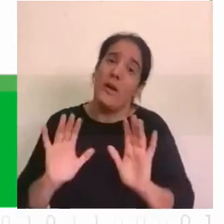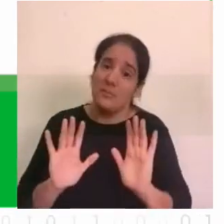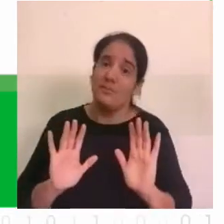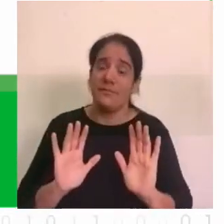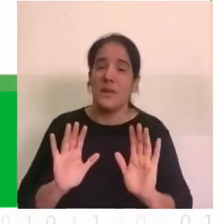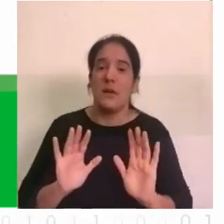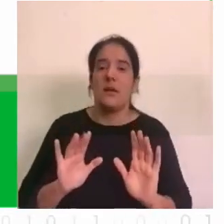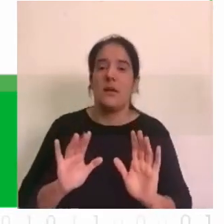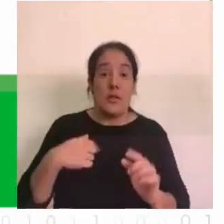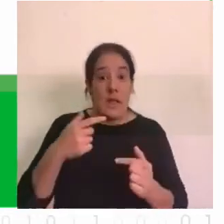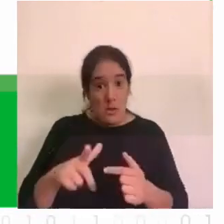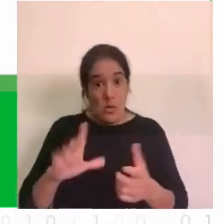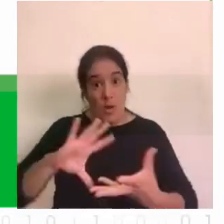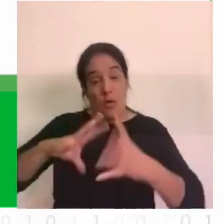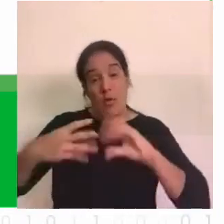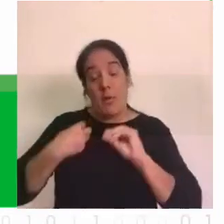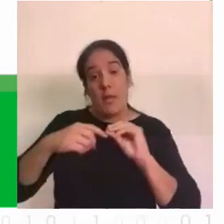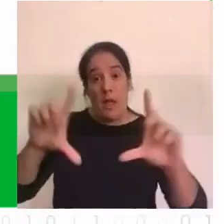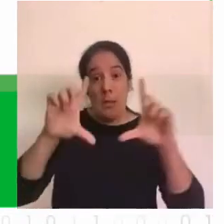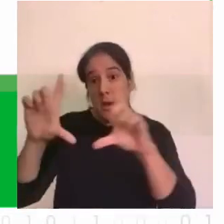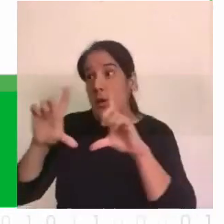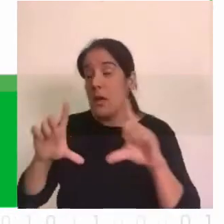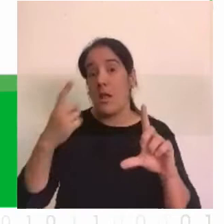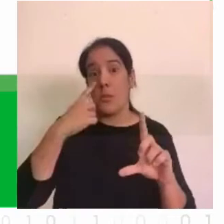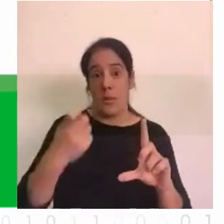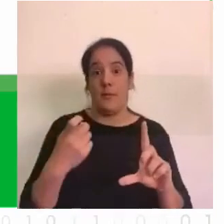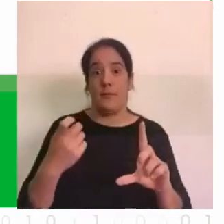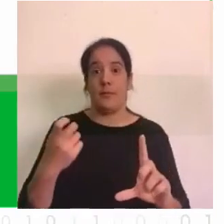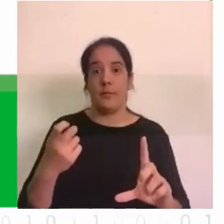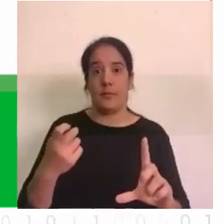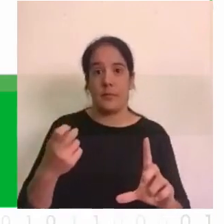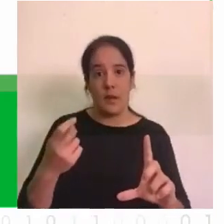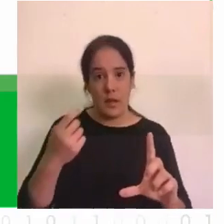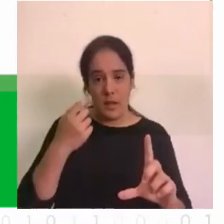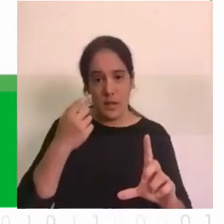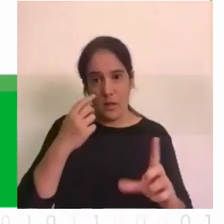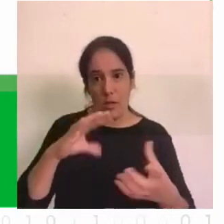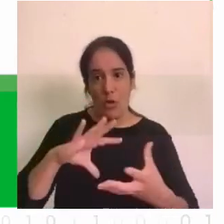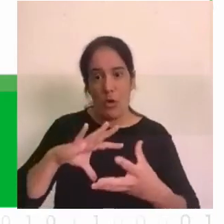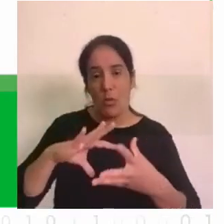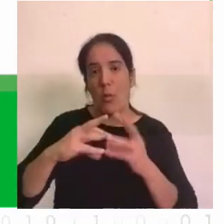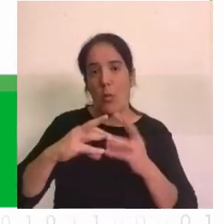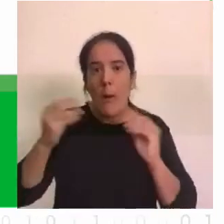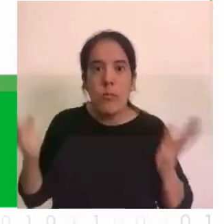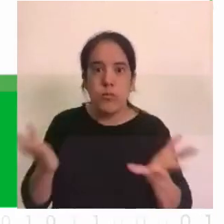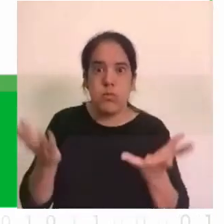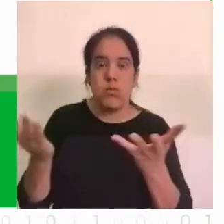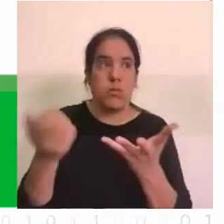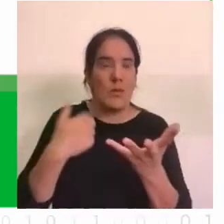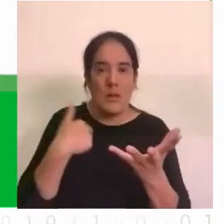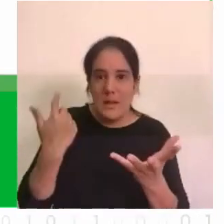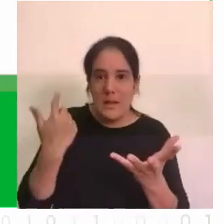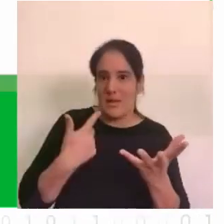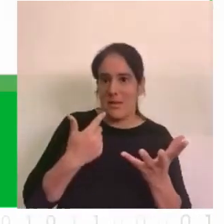Entonces, hay como una gran efervescencia en el área por decir, esto tiene que andar, pero ¿dónde están los problemas de por qué no